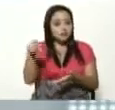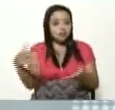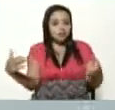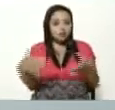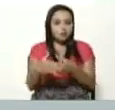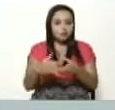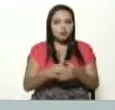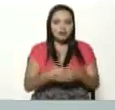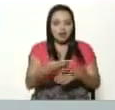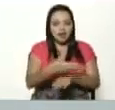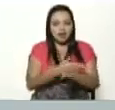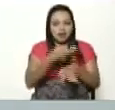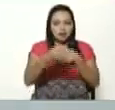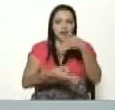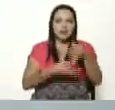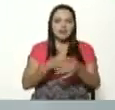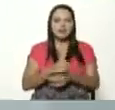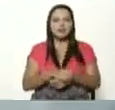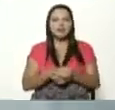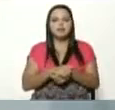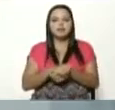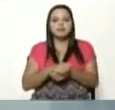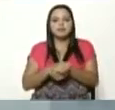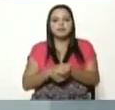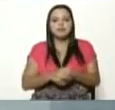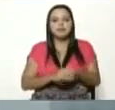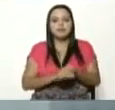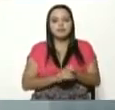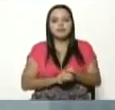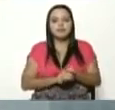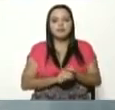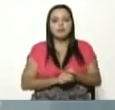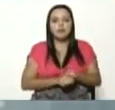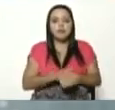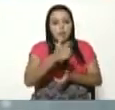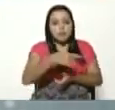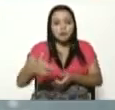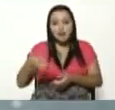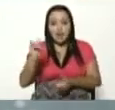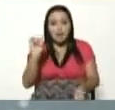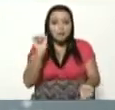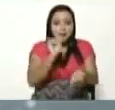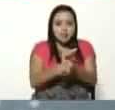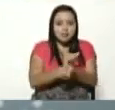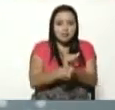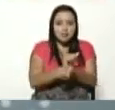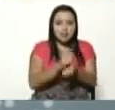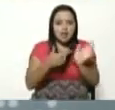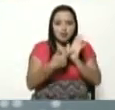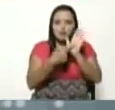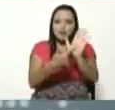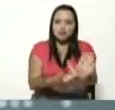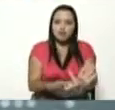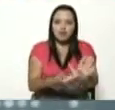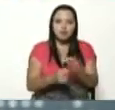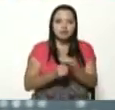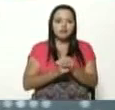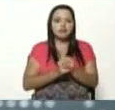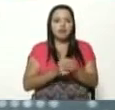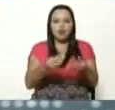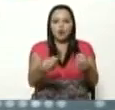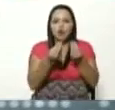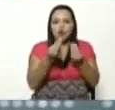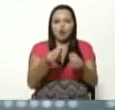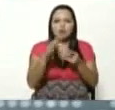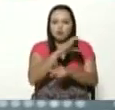como lo decía la compañera, de los privados de libertad, quienes nos han demostrado cómo